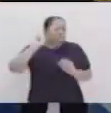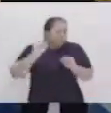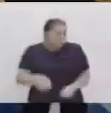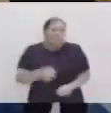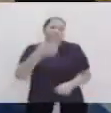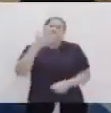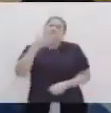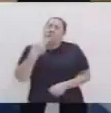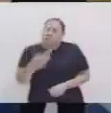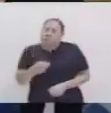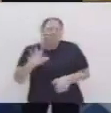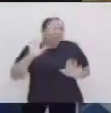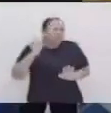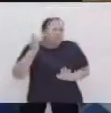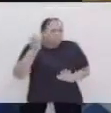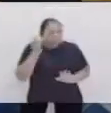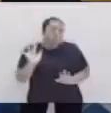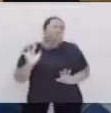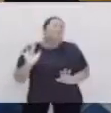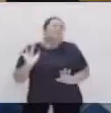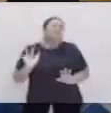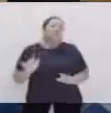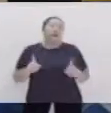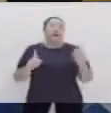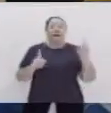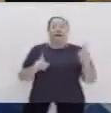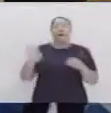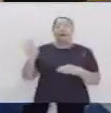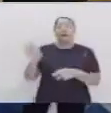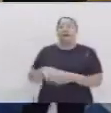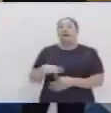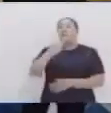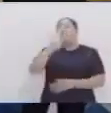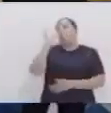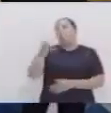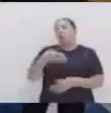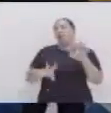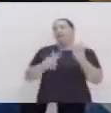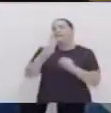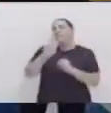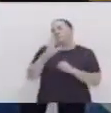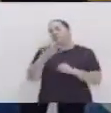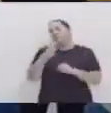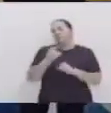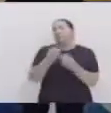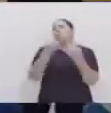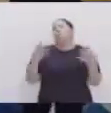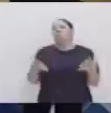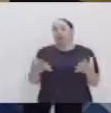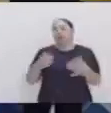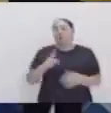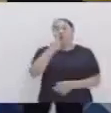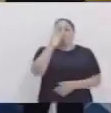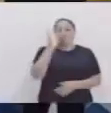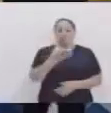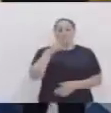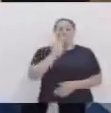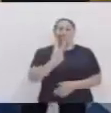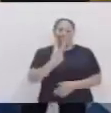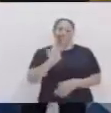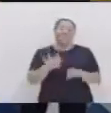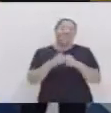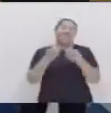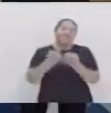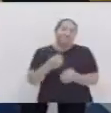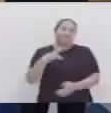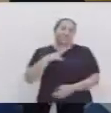12. Entonces, si simplificamos 4 de 12 sería un tercio. Entonces, que aproximadamente es el 33% de